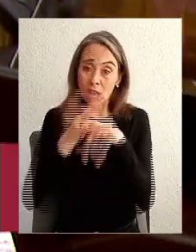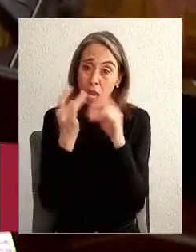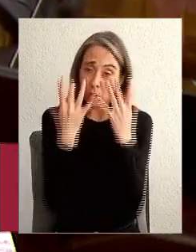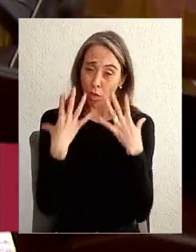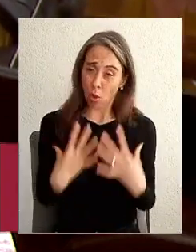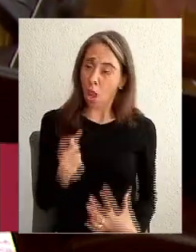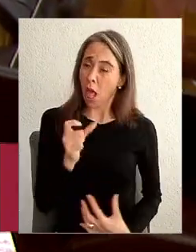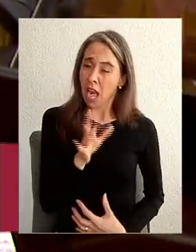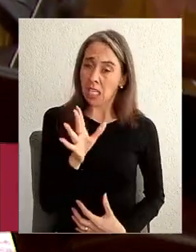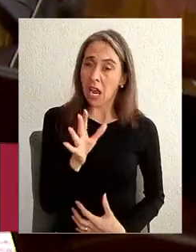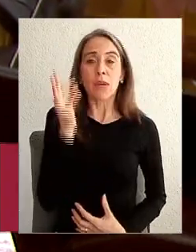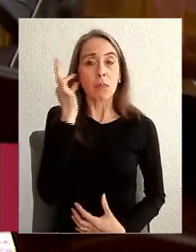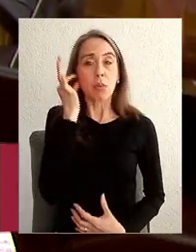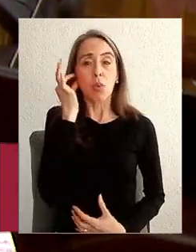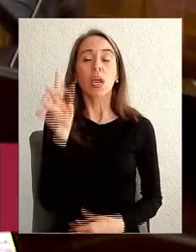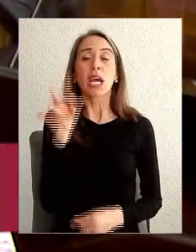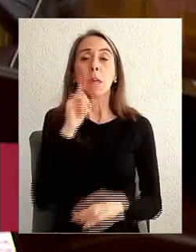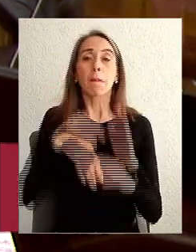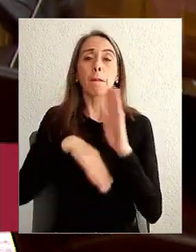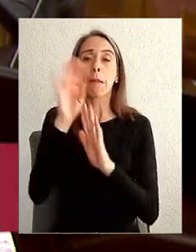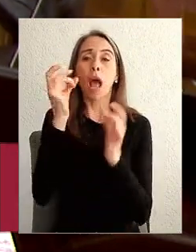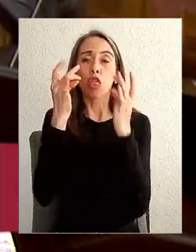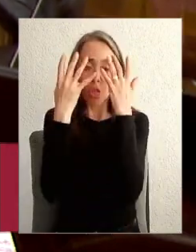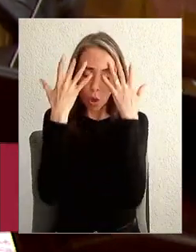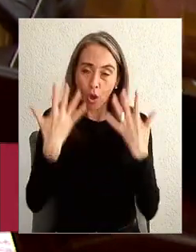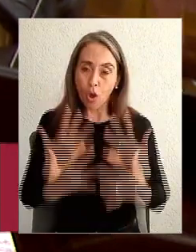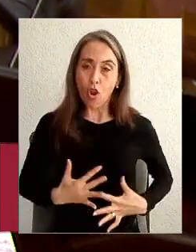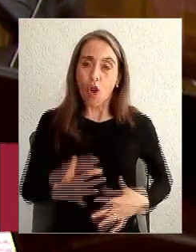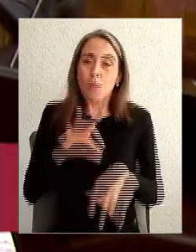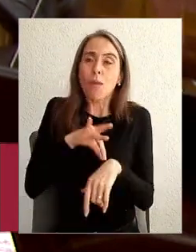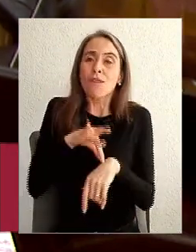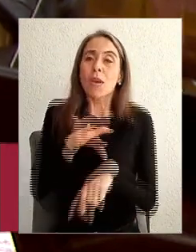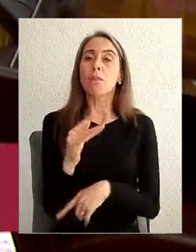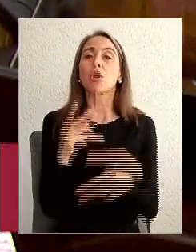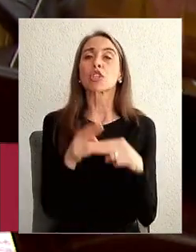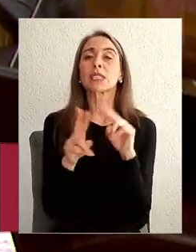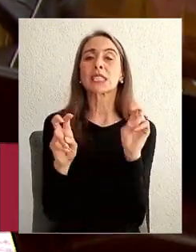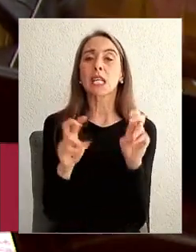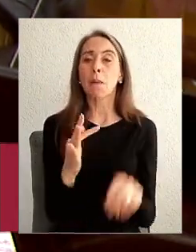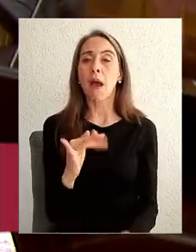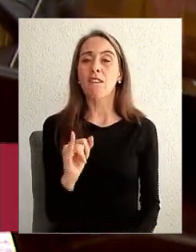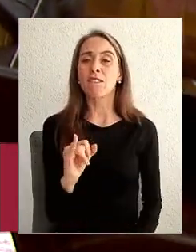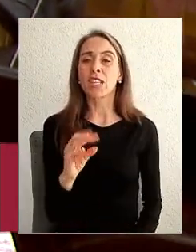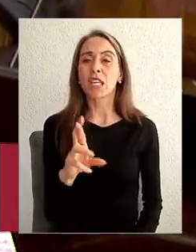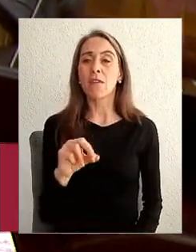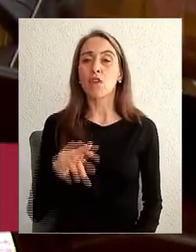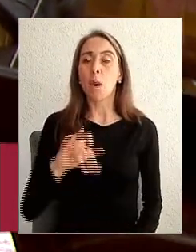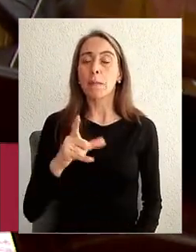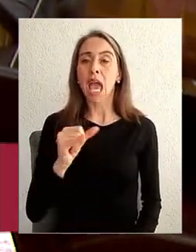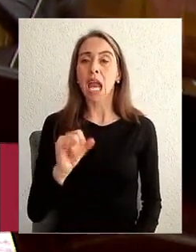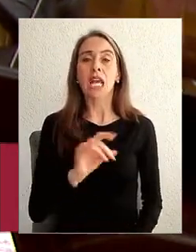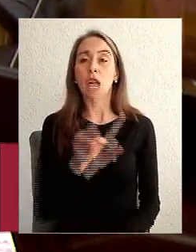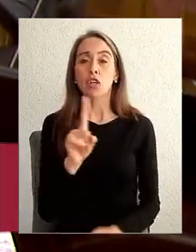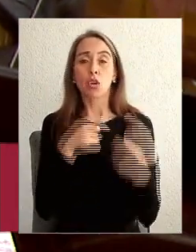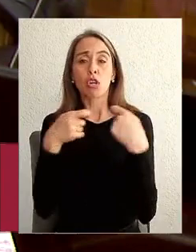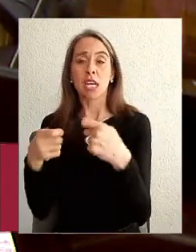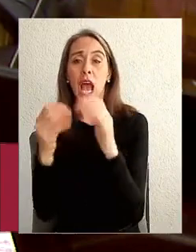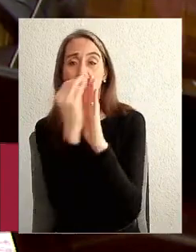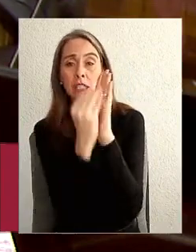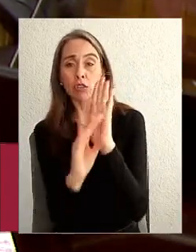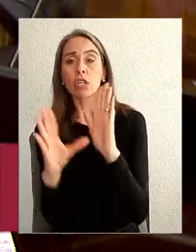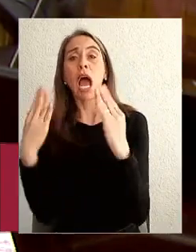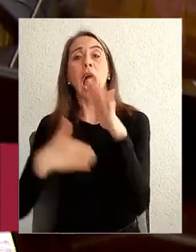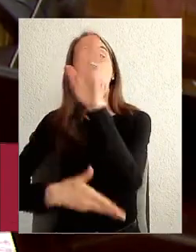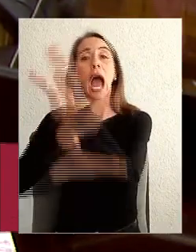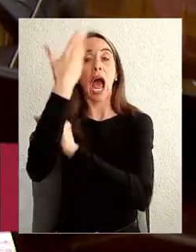padecen fibromialgia. Y es una cuestión que no tiene ningún costo, nada. Y que está acordado, conversado con el señor ministro